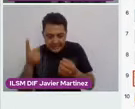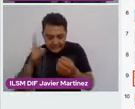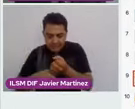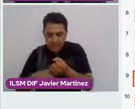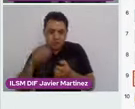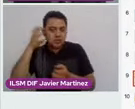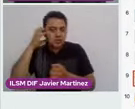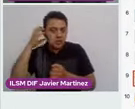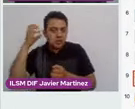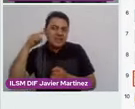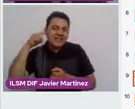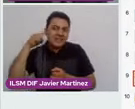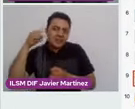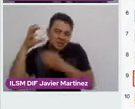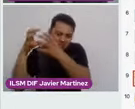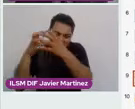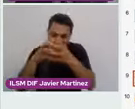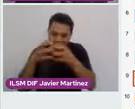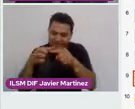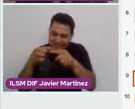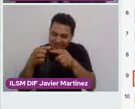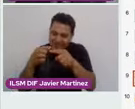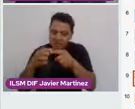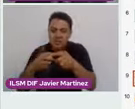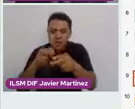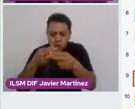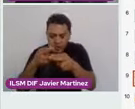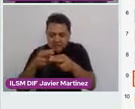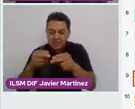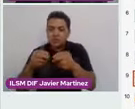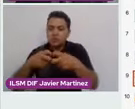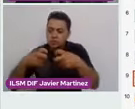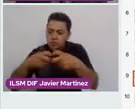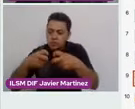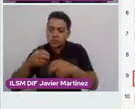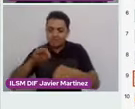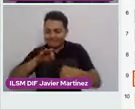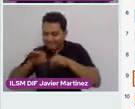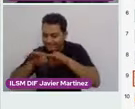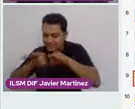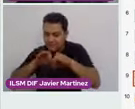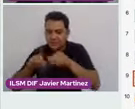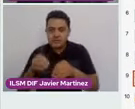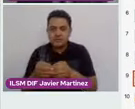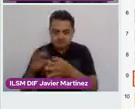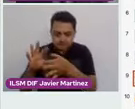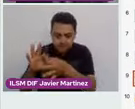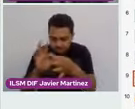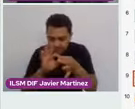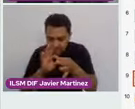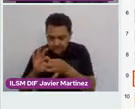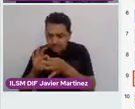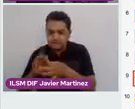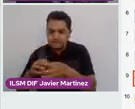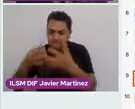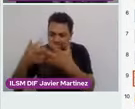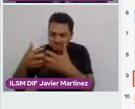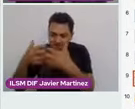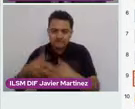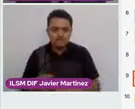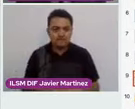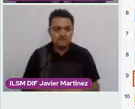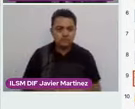ruido patológico? Ese que es persistente o que apareció de nuevo, que un día me levanté y en ese momento empecé